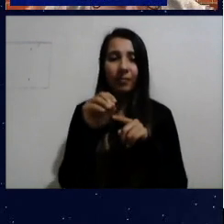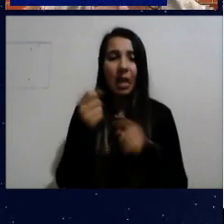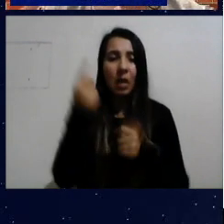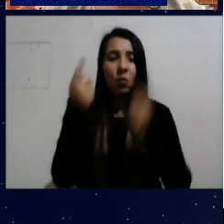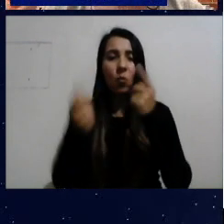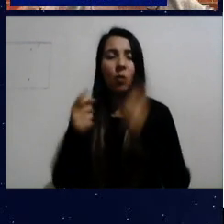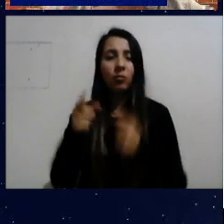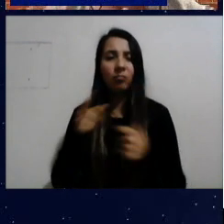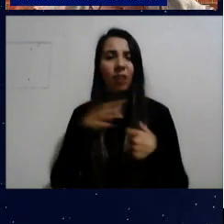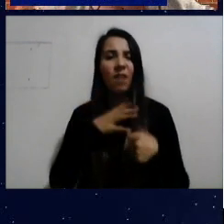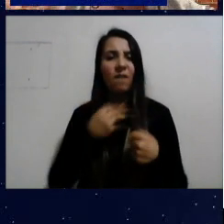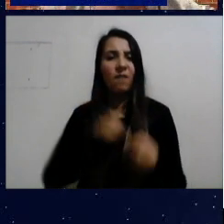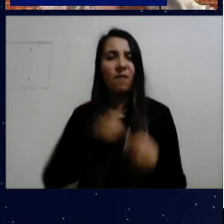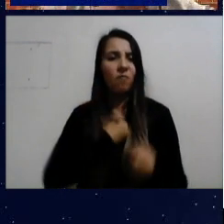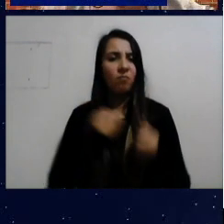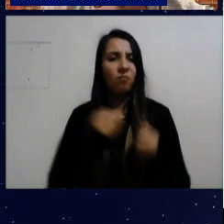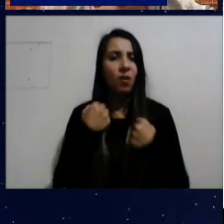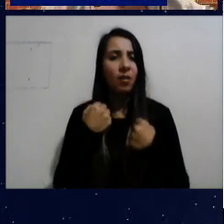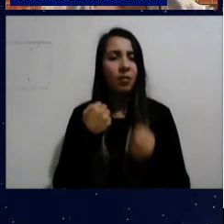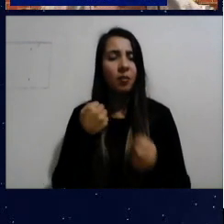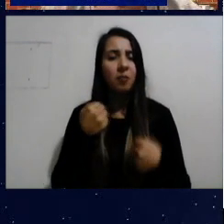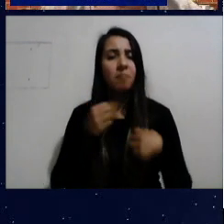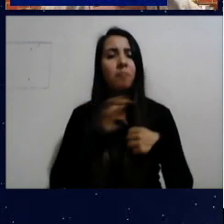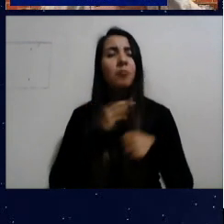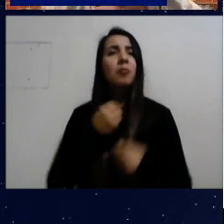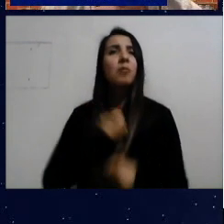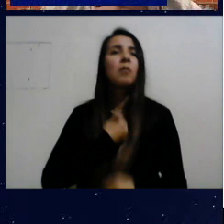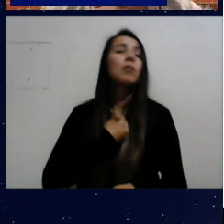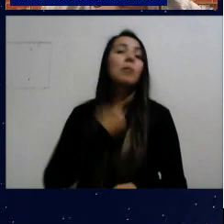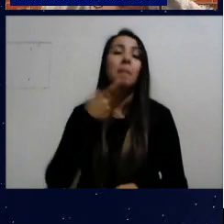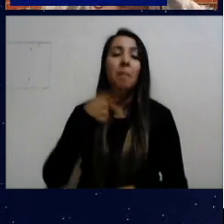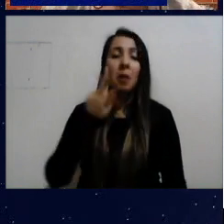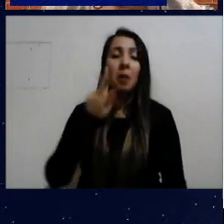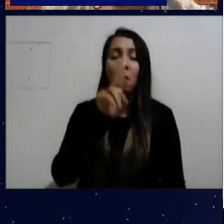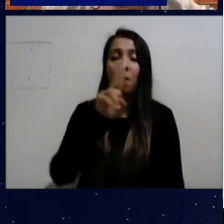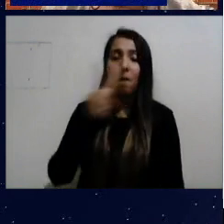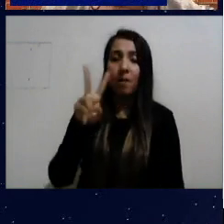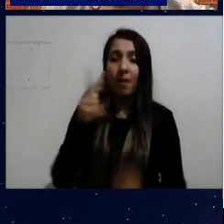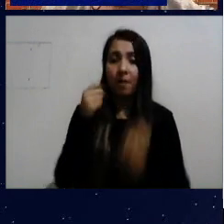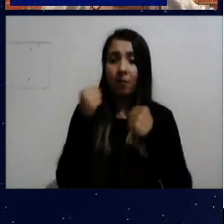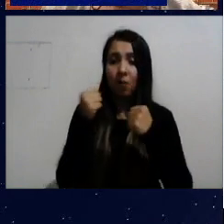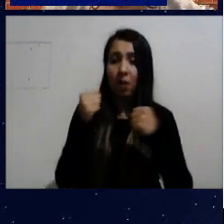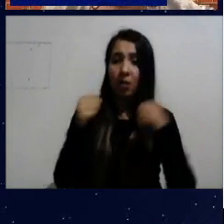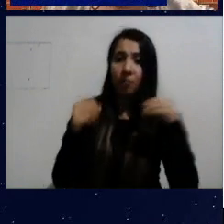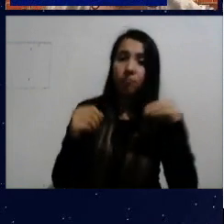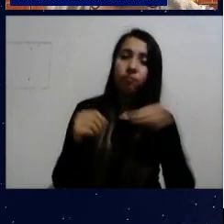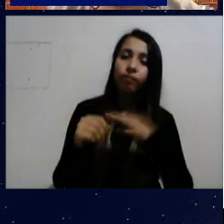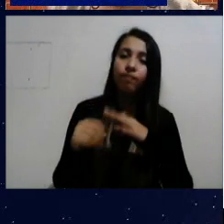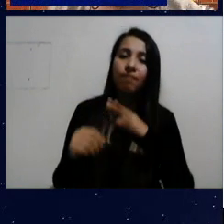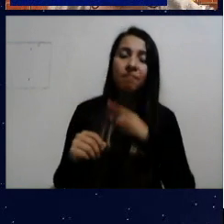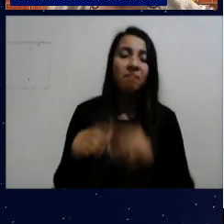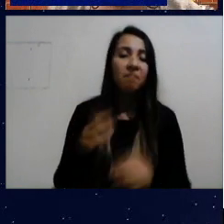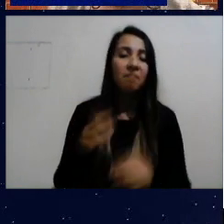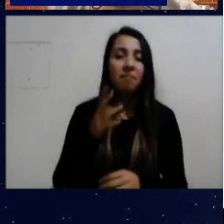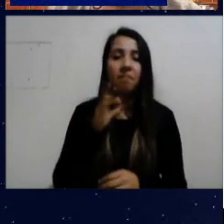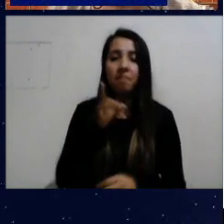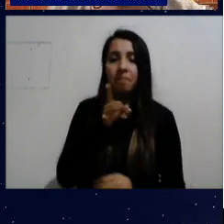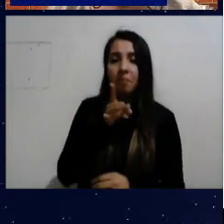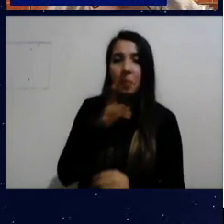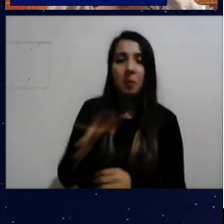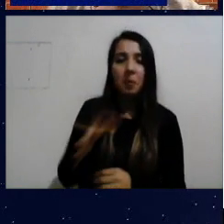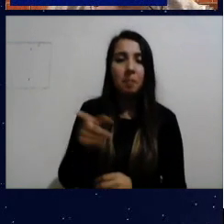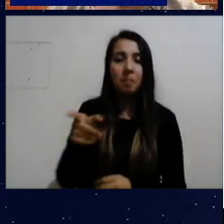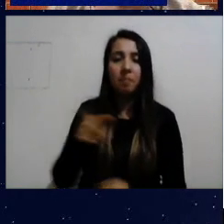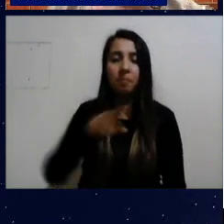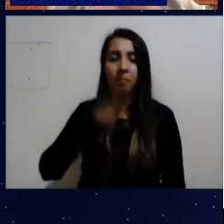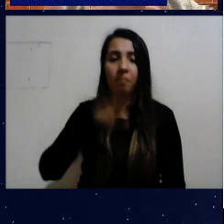tardígrados, que sobreviven a todo, no han sobrevivido a exposiciones prolongadas a radiación ultravioleta espacial.